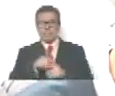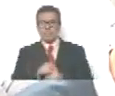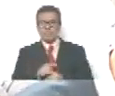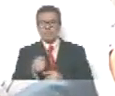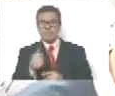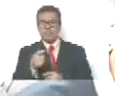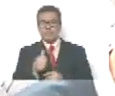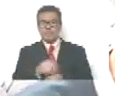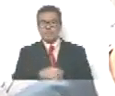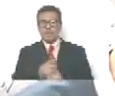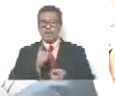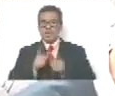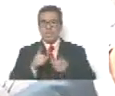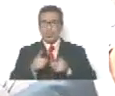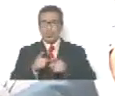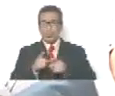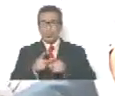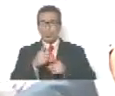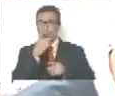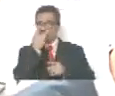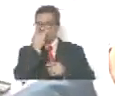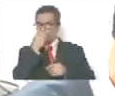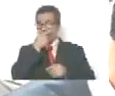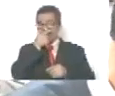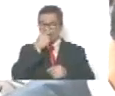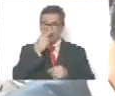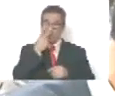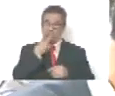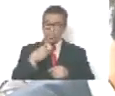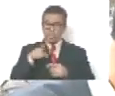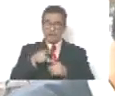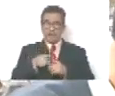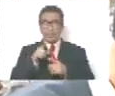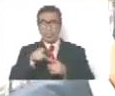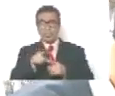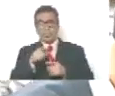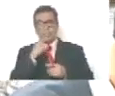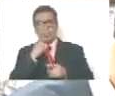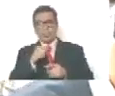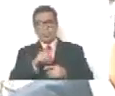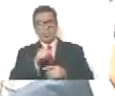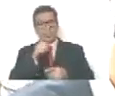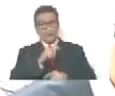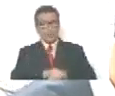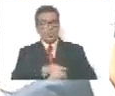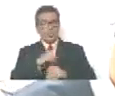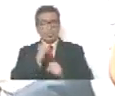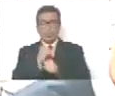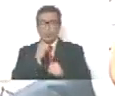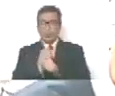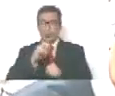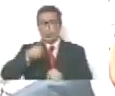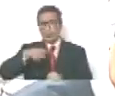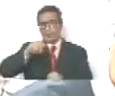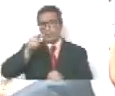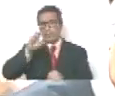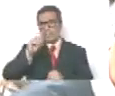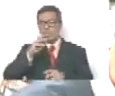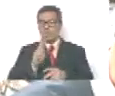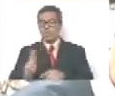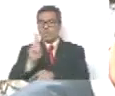Algunos miserables de la política han pretendido, valiéndose que la obra de Prieto es una obra universal, de utilizar en